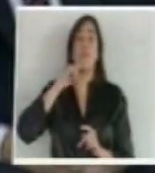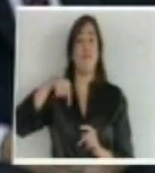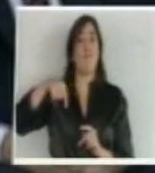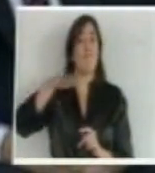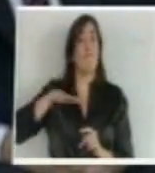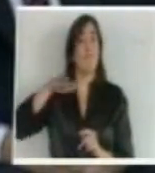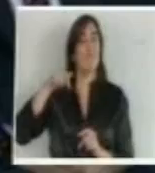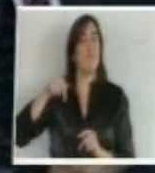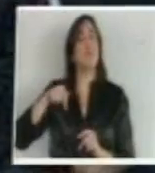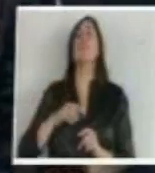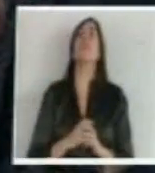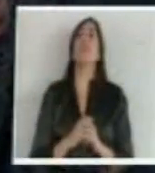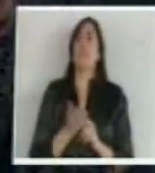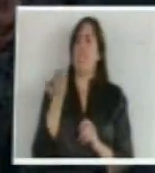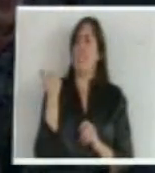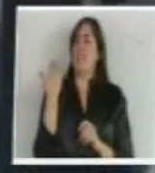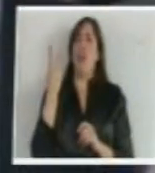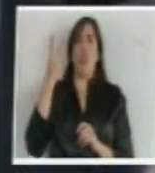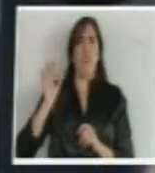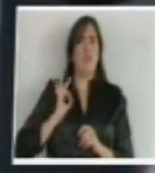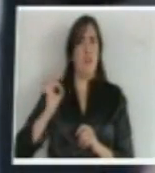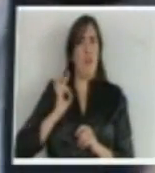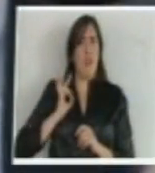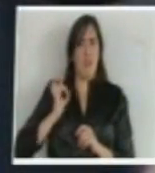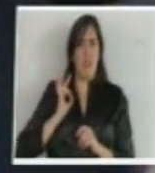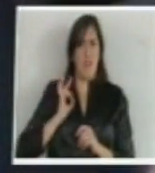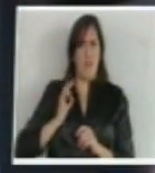hace exactamente 2 años,